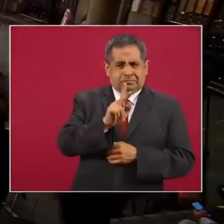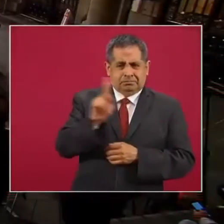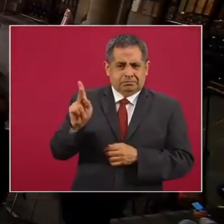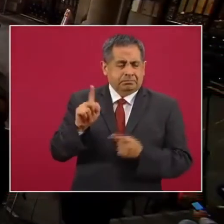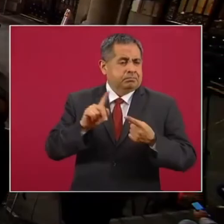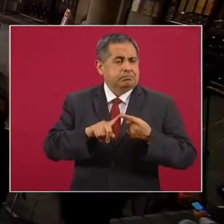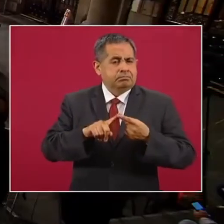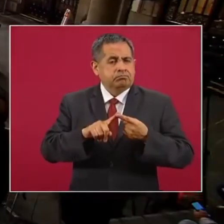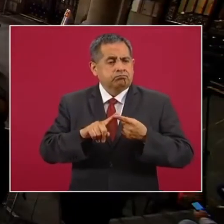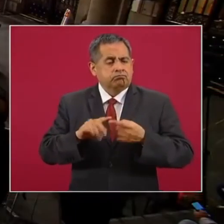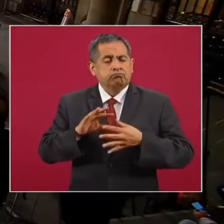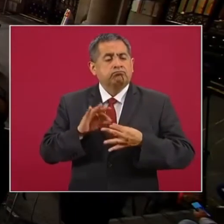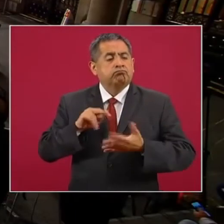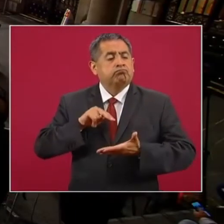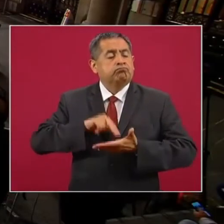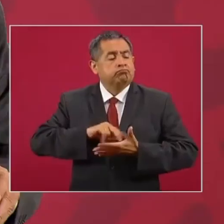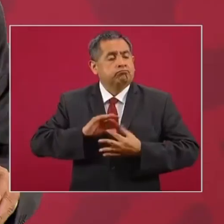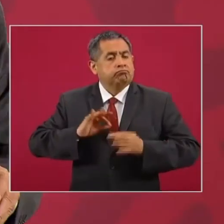presencia,